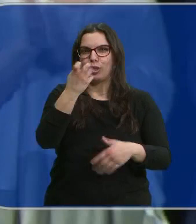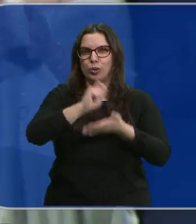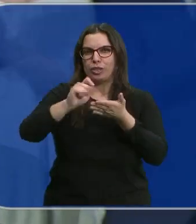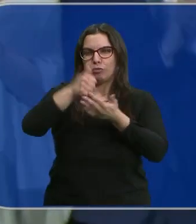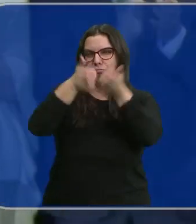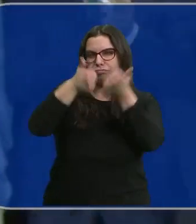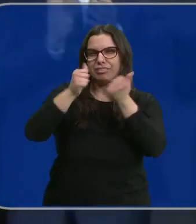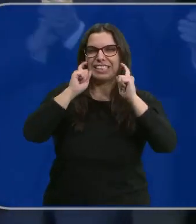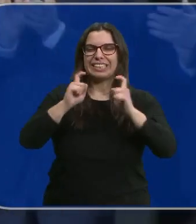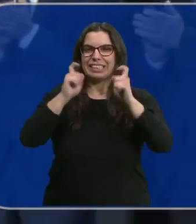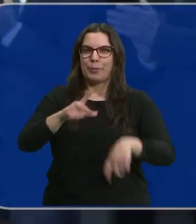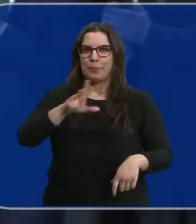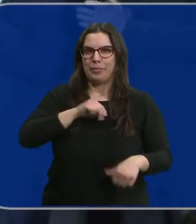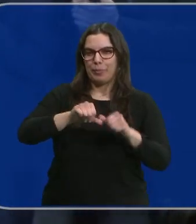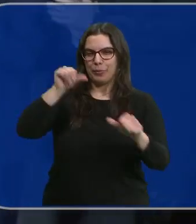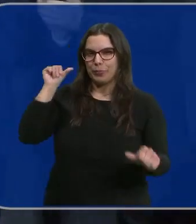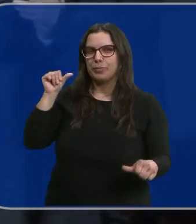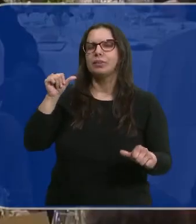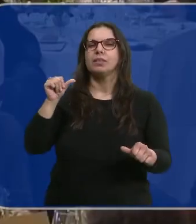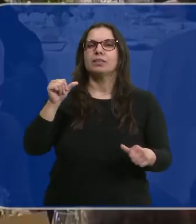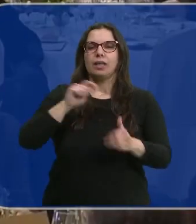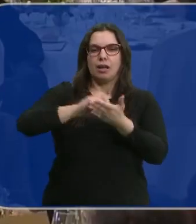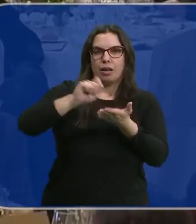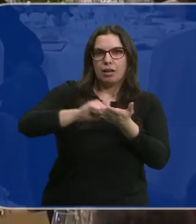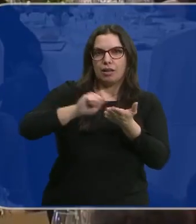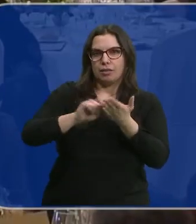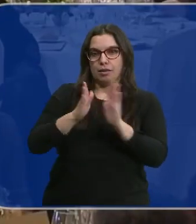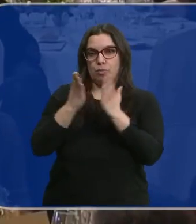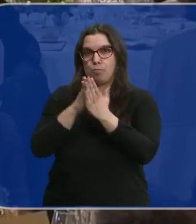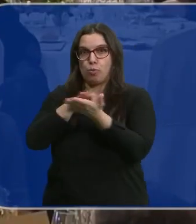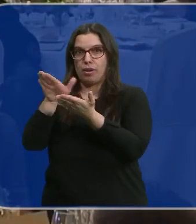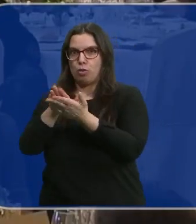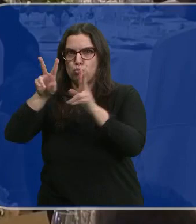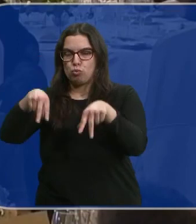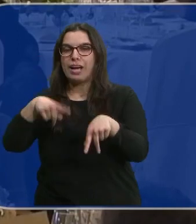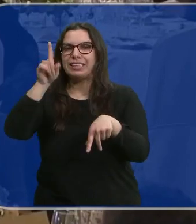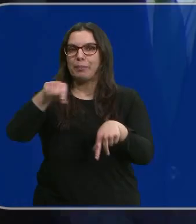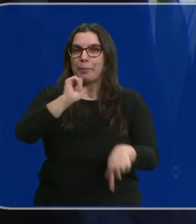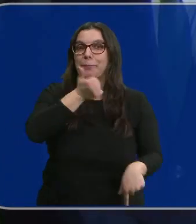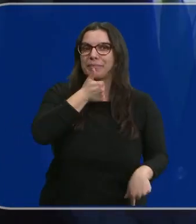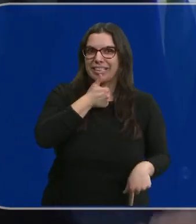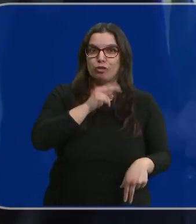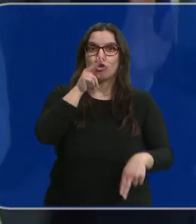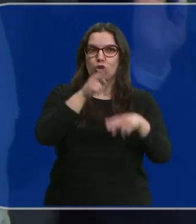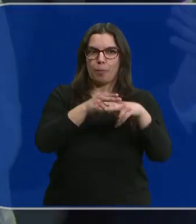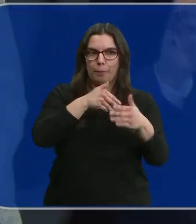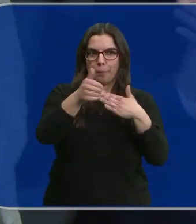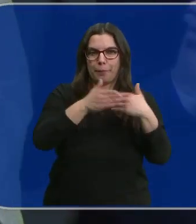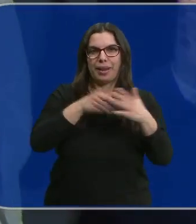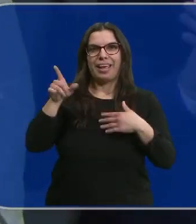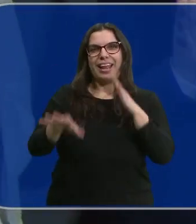han competido por el galardón de Ediciones Destino con manuscrito inédito y bajo seudónimo. El de Gellida, un